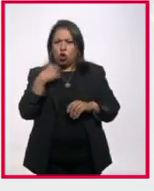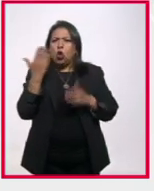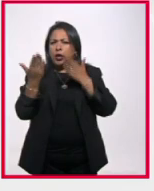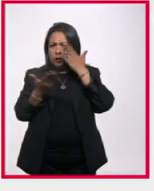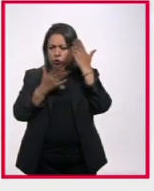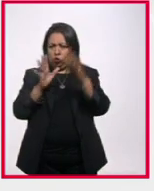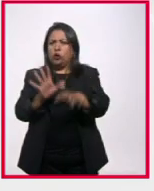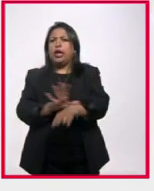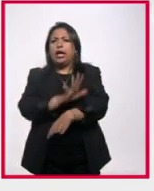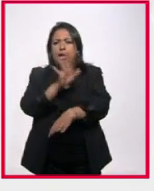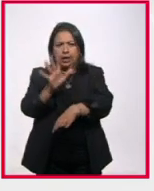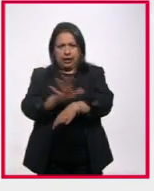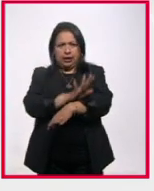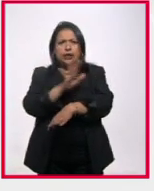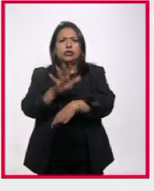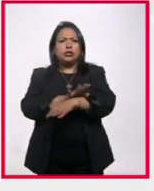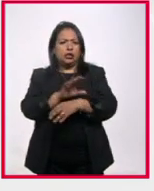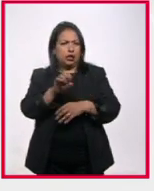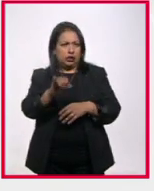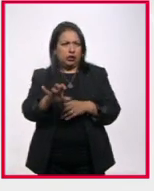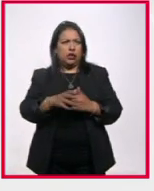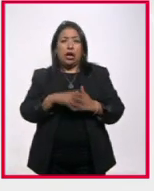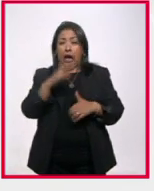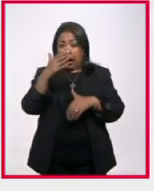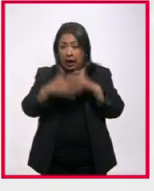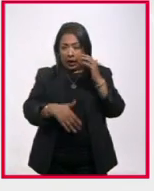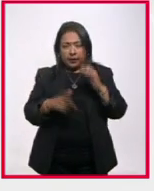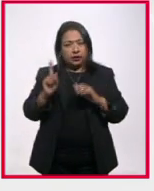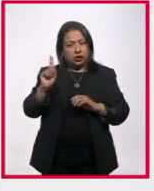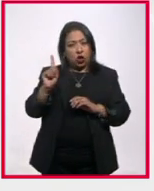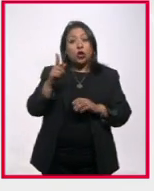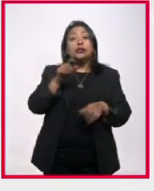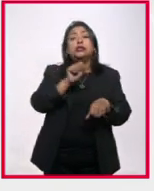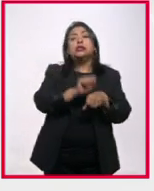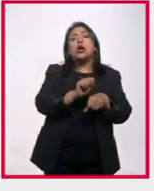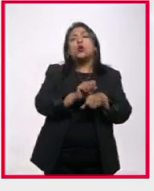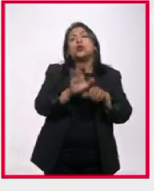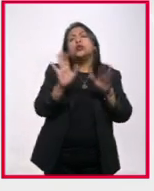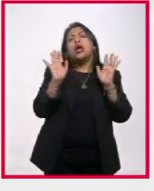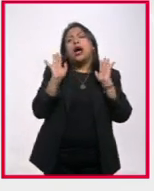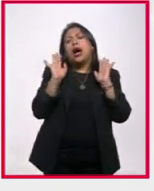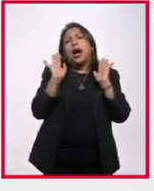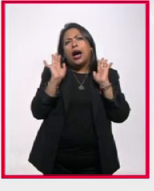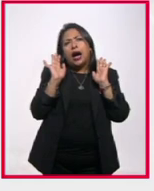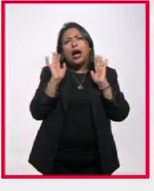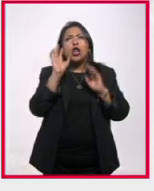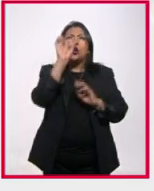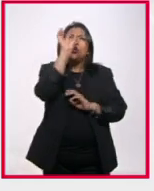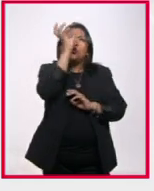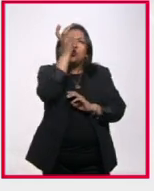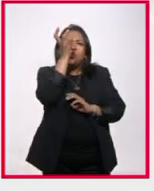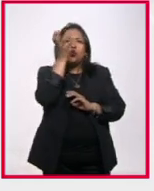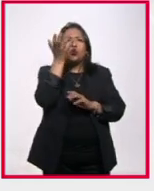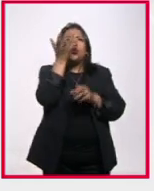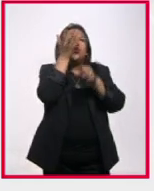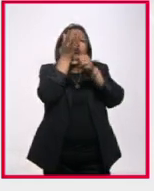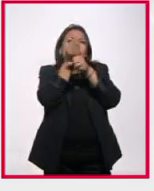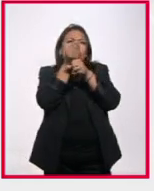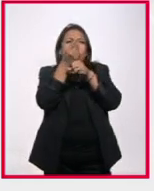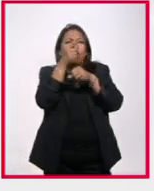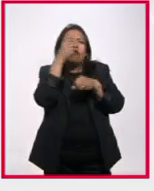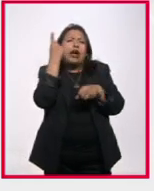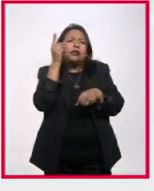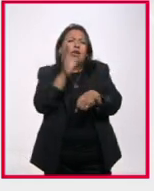electricidad, estudié... ¿Sí terminaste? No, o sea, esto fue en la secundaria. O sea, entonces, cambiar focos y saber de qué va la parte